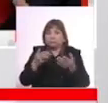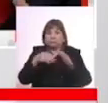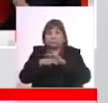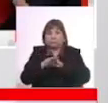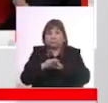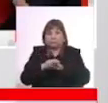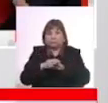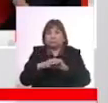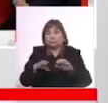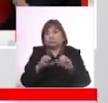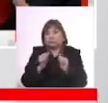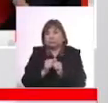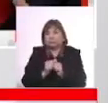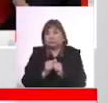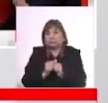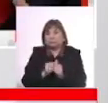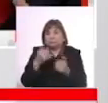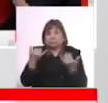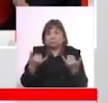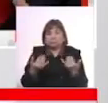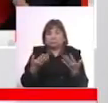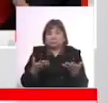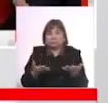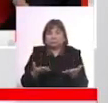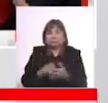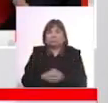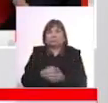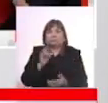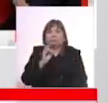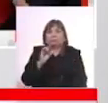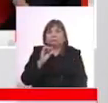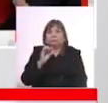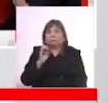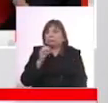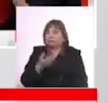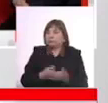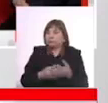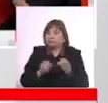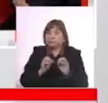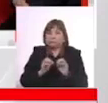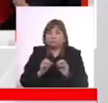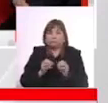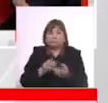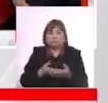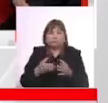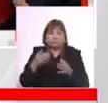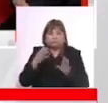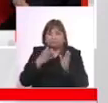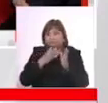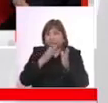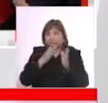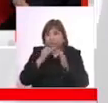vigencia del presente decreto de urgencia, según los parámetros